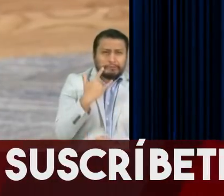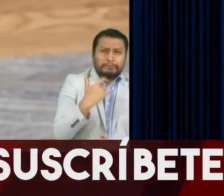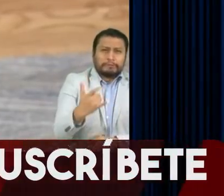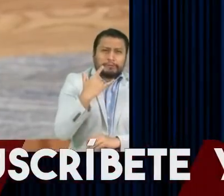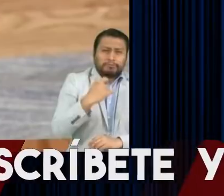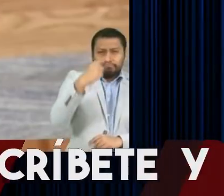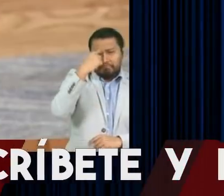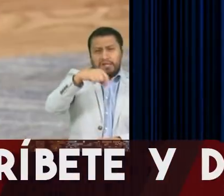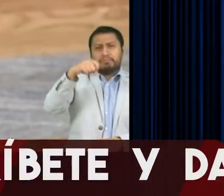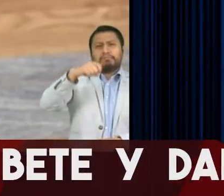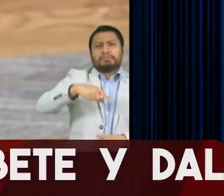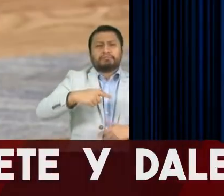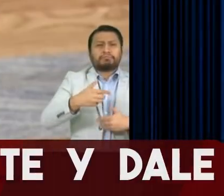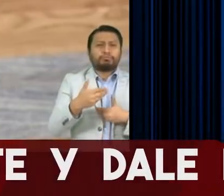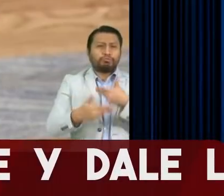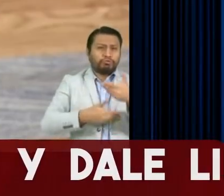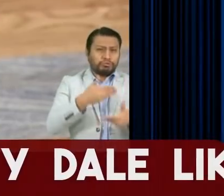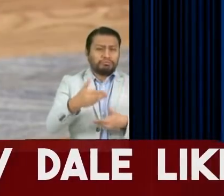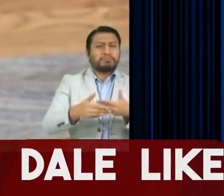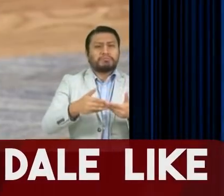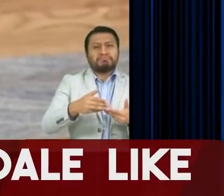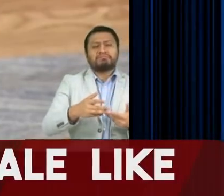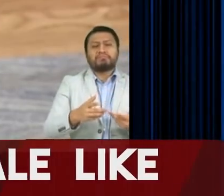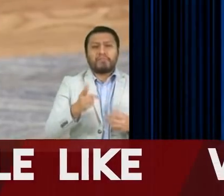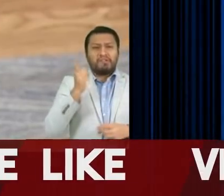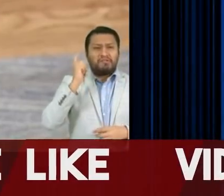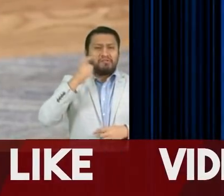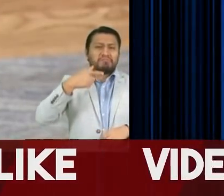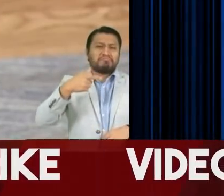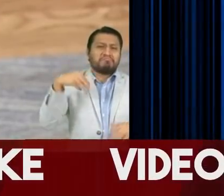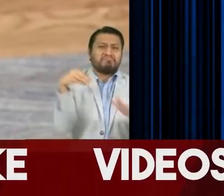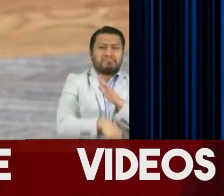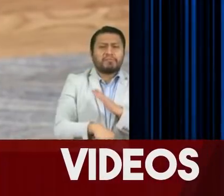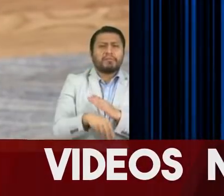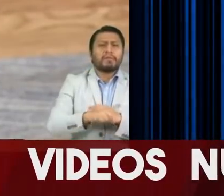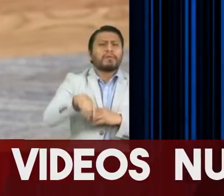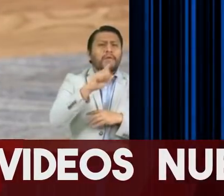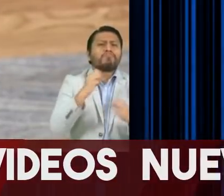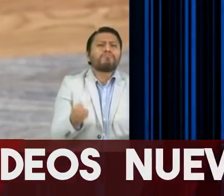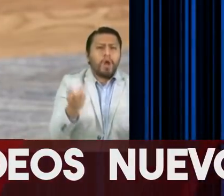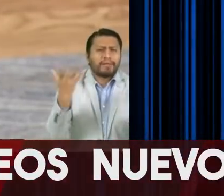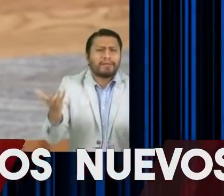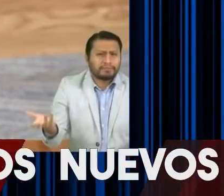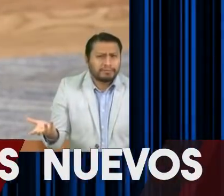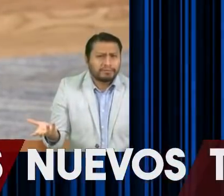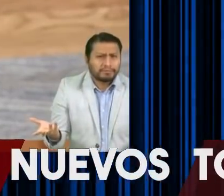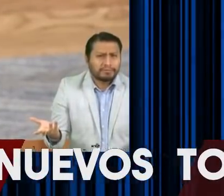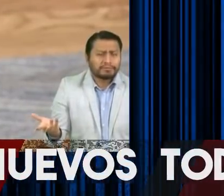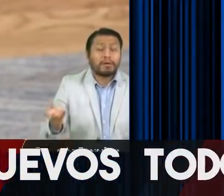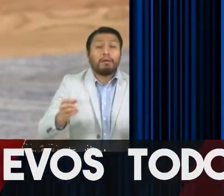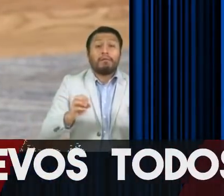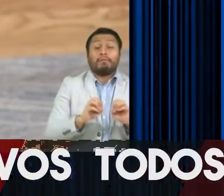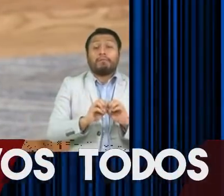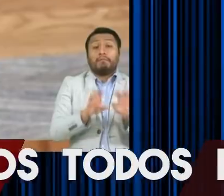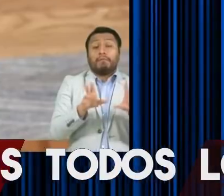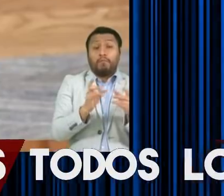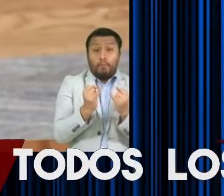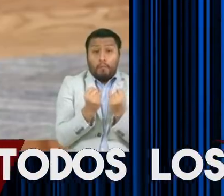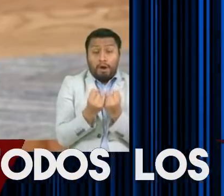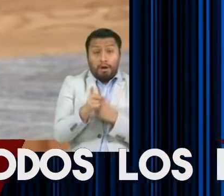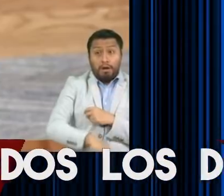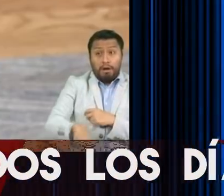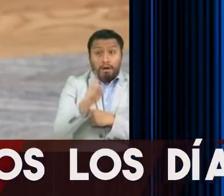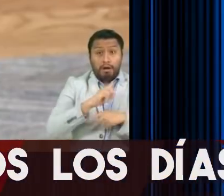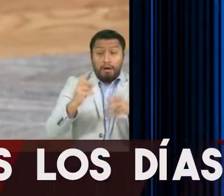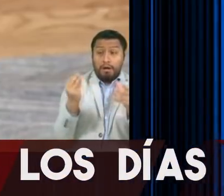fracasar este ejercicio ciudadano? Y desde luego que no se les capacitó para